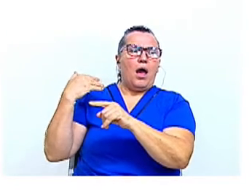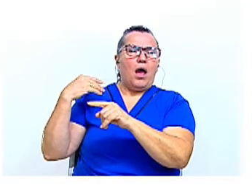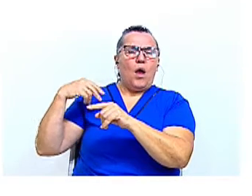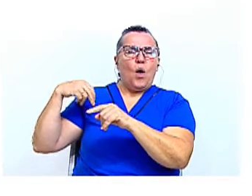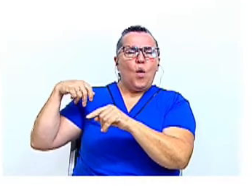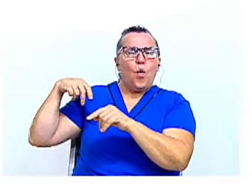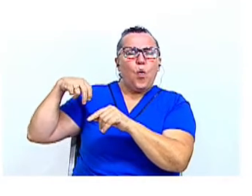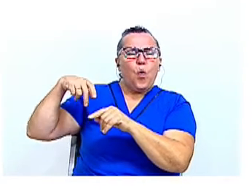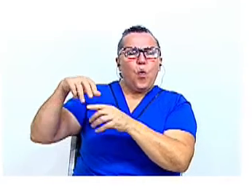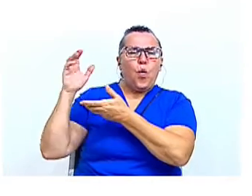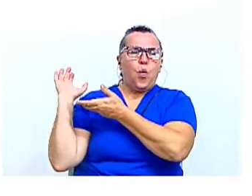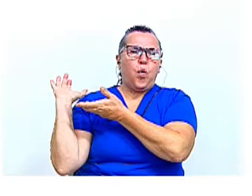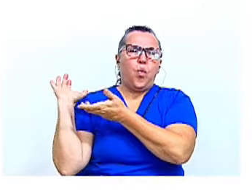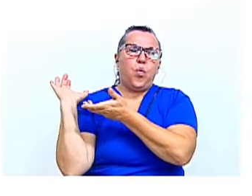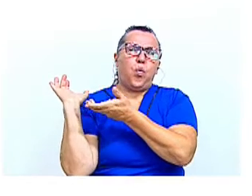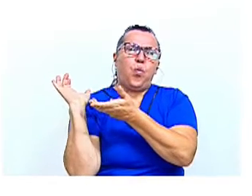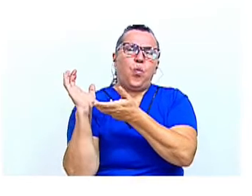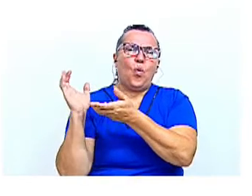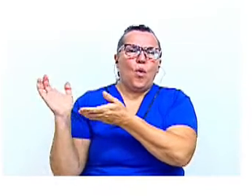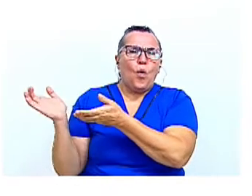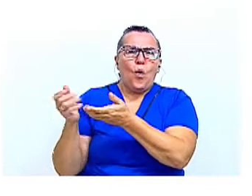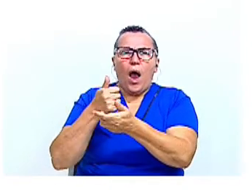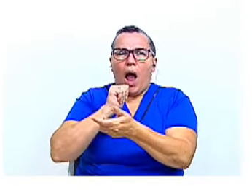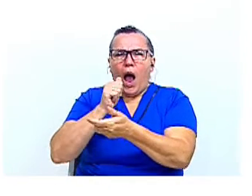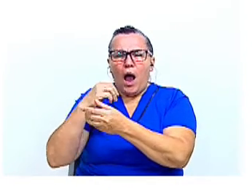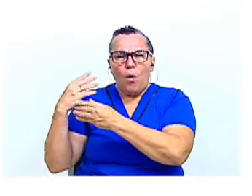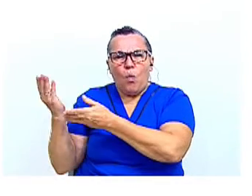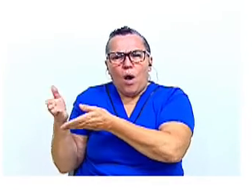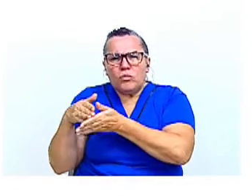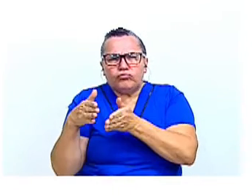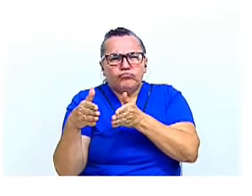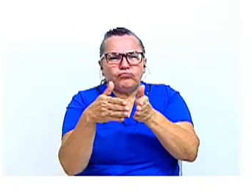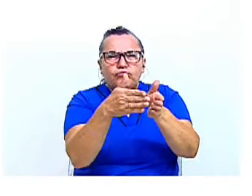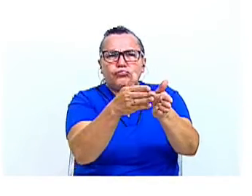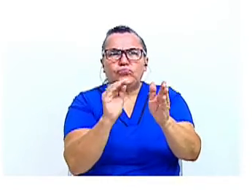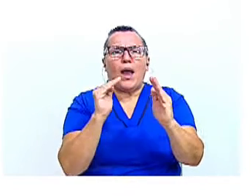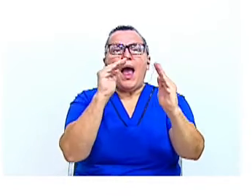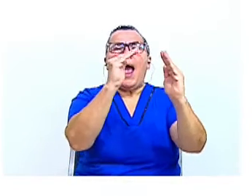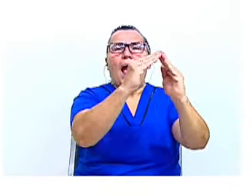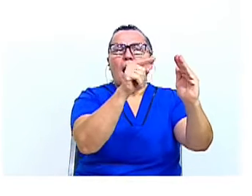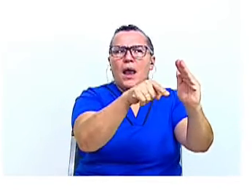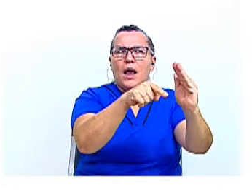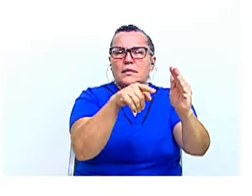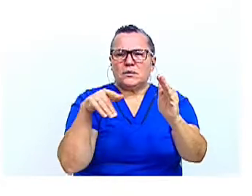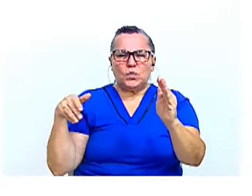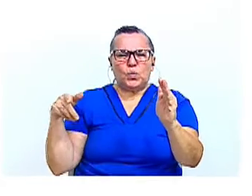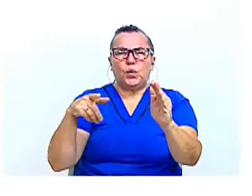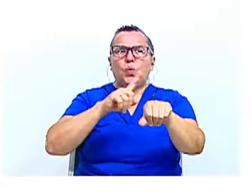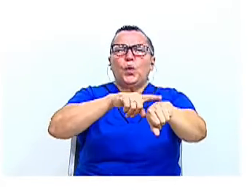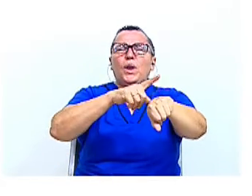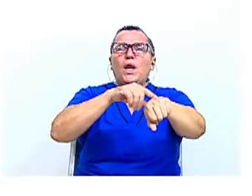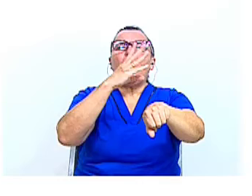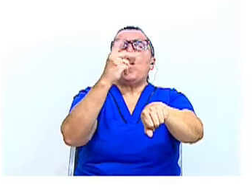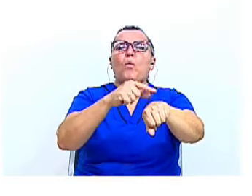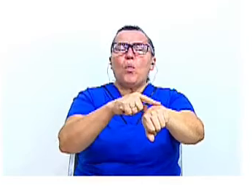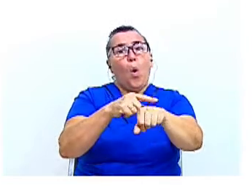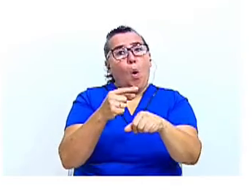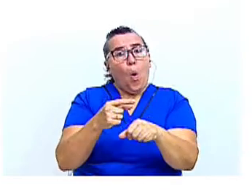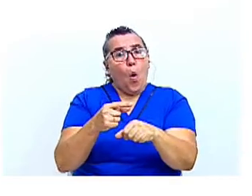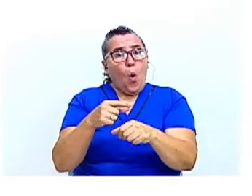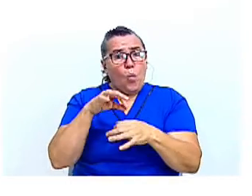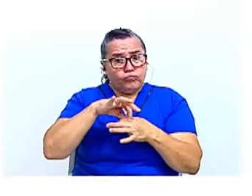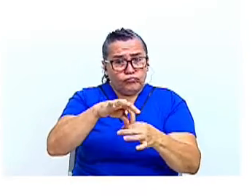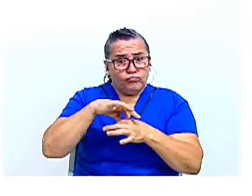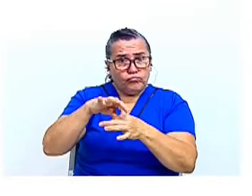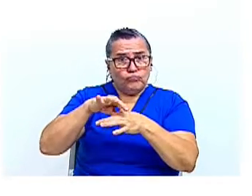o acarrear el agua hasta sus hogares? E inclusive poder procesar los alimentos, los granos. ¿Se han puesto